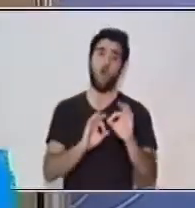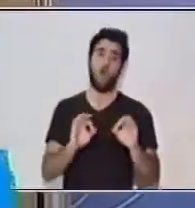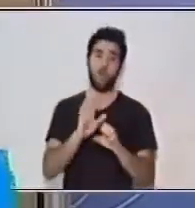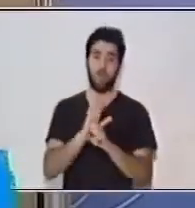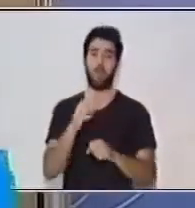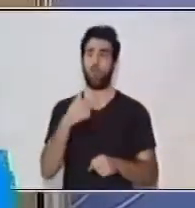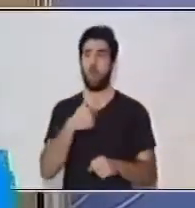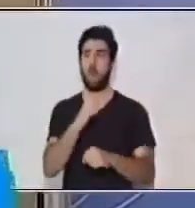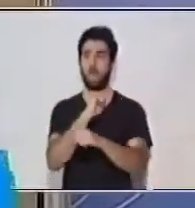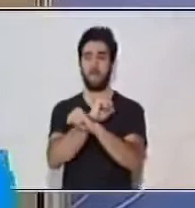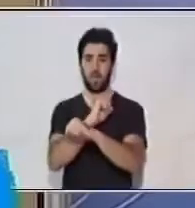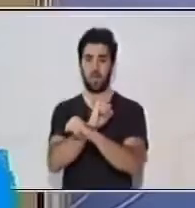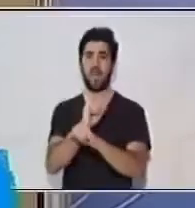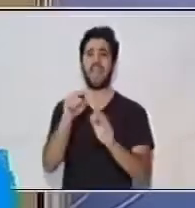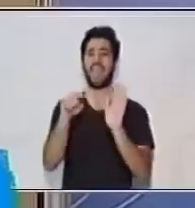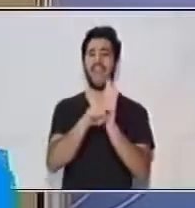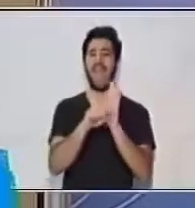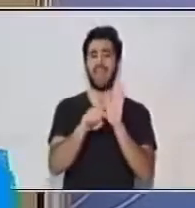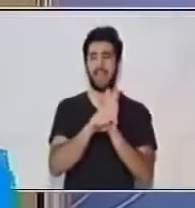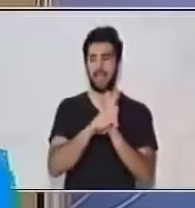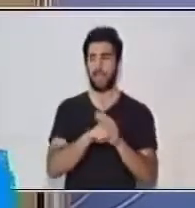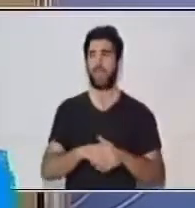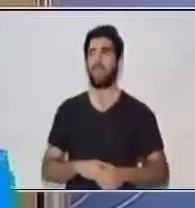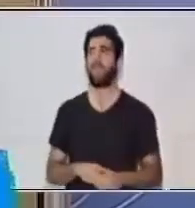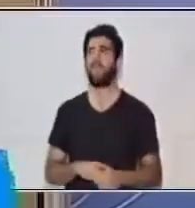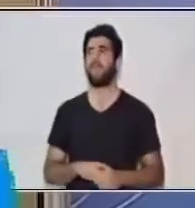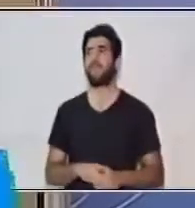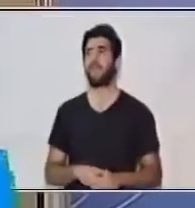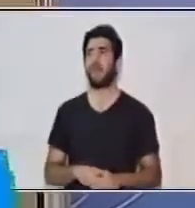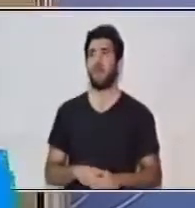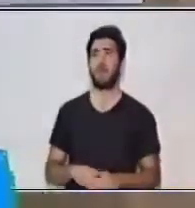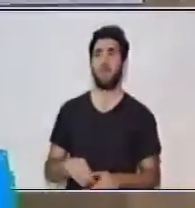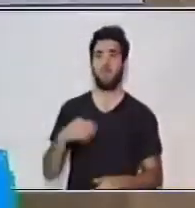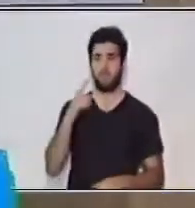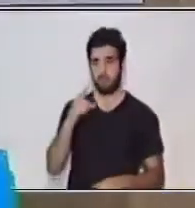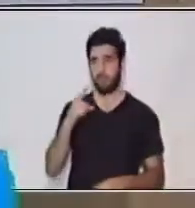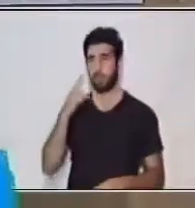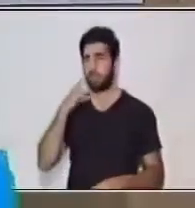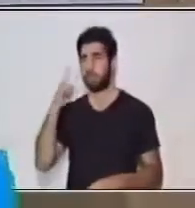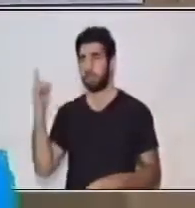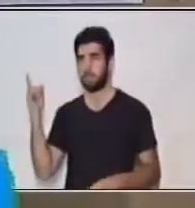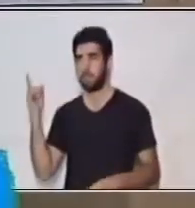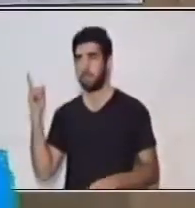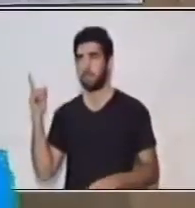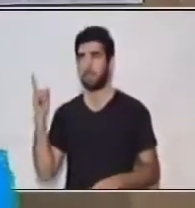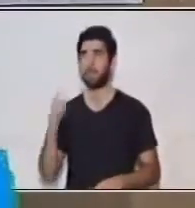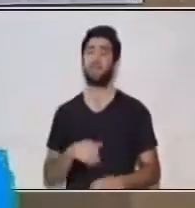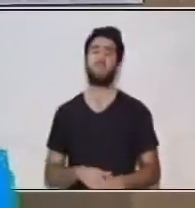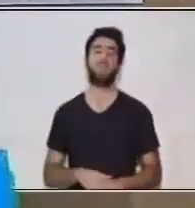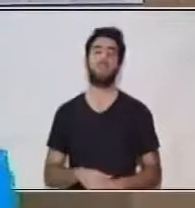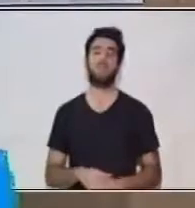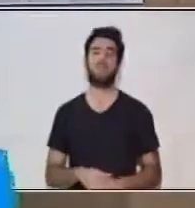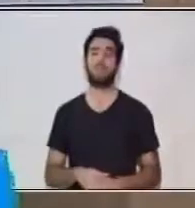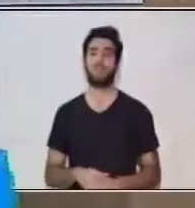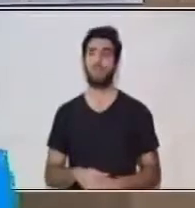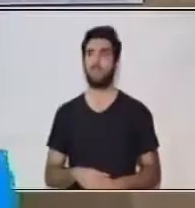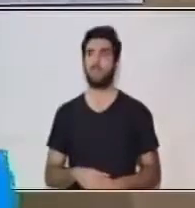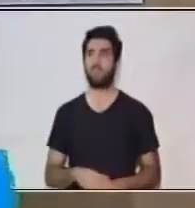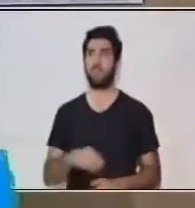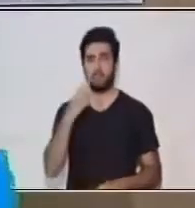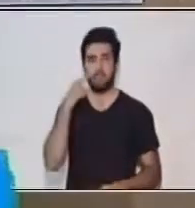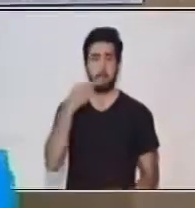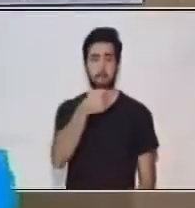negativo? Bien, gracias profesora Berta. ¿Qué sucede con un número? Tiene que, bueno, en este caso es menos